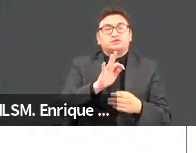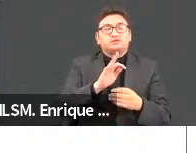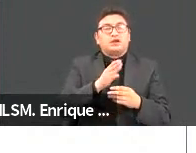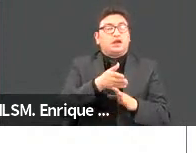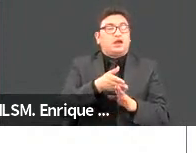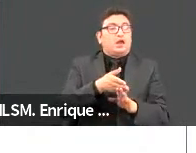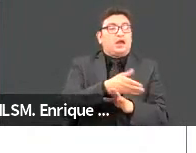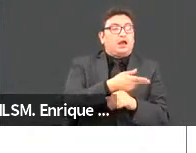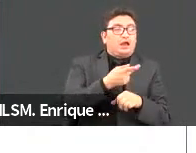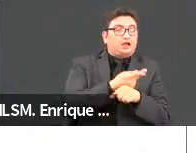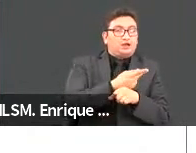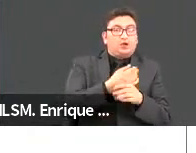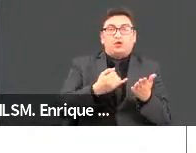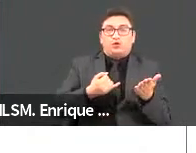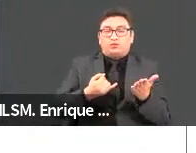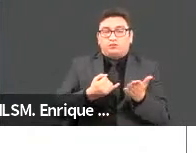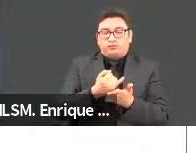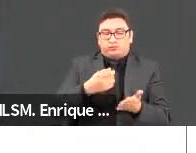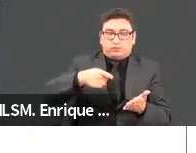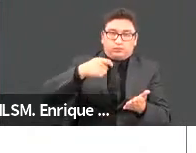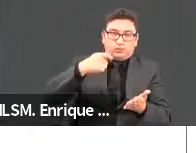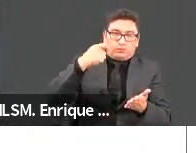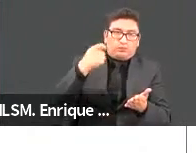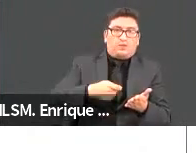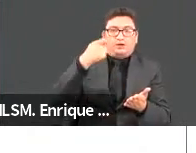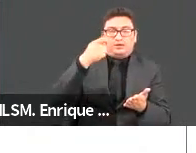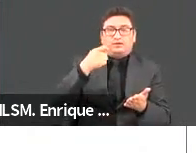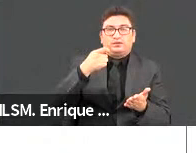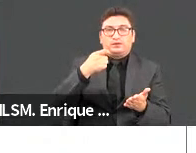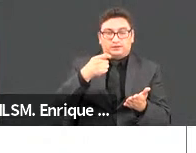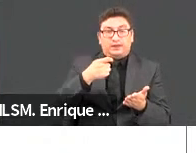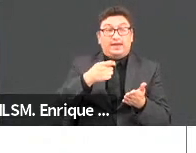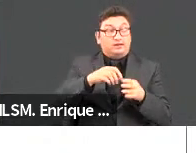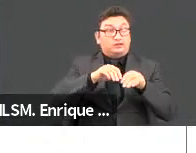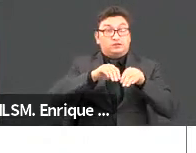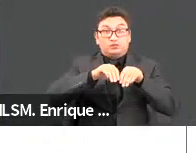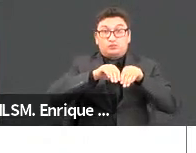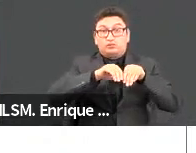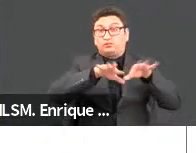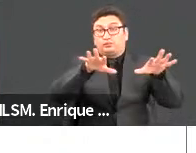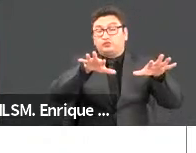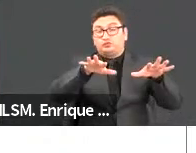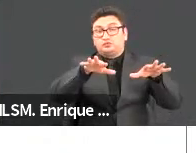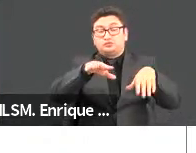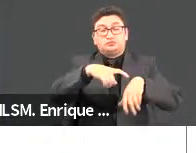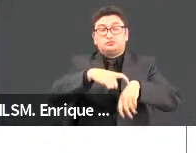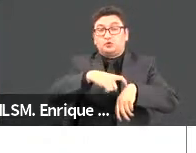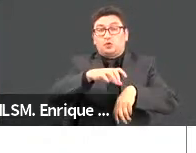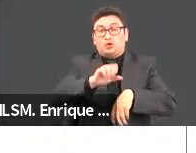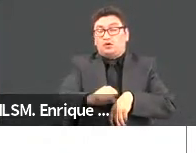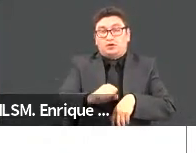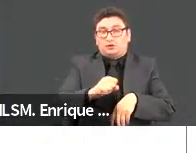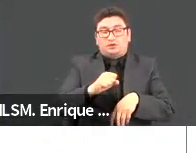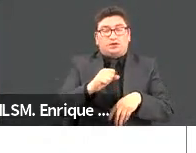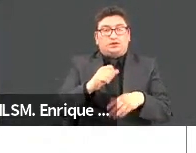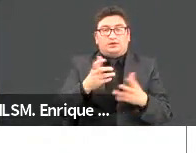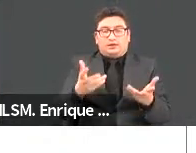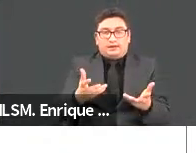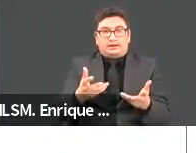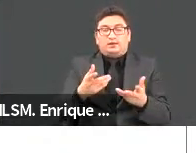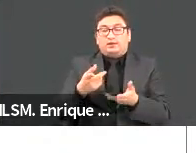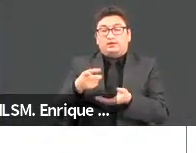precedentes o sentencias que no se alcanzan a publicar dentro del semanario en